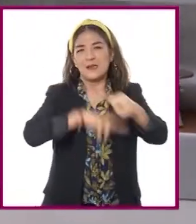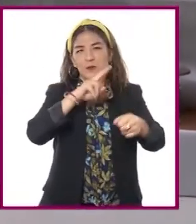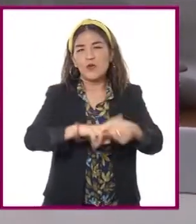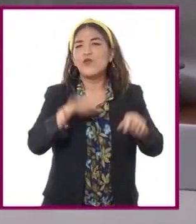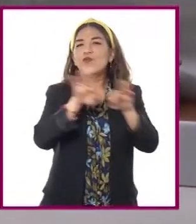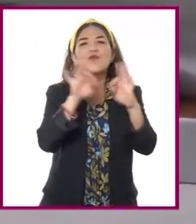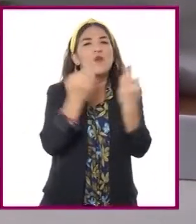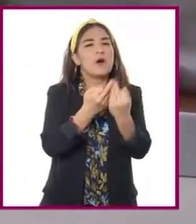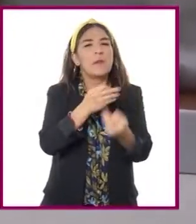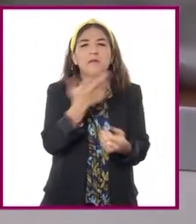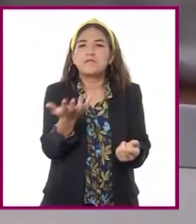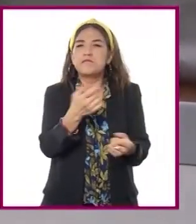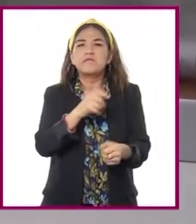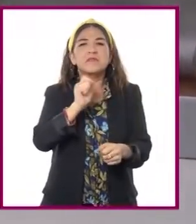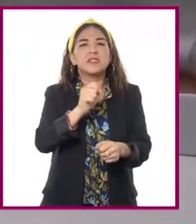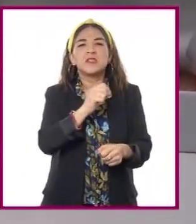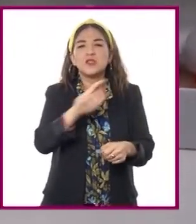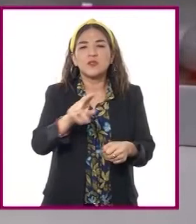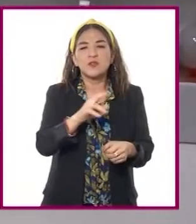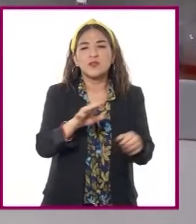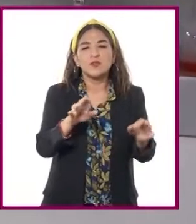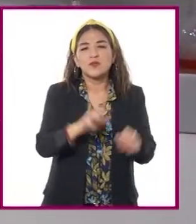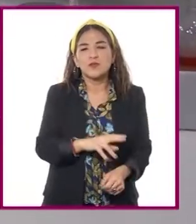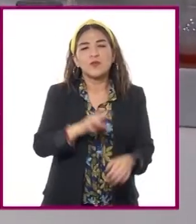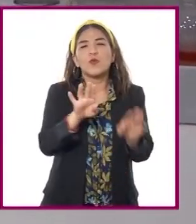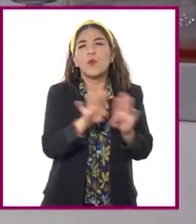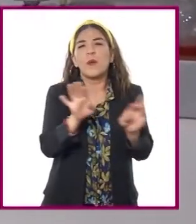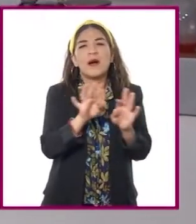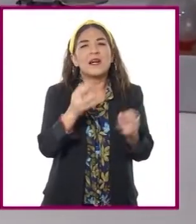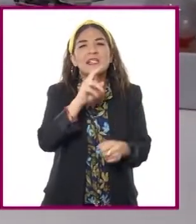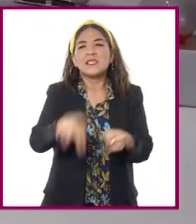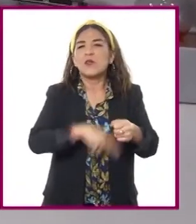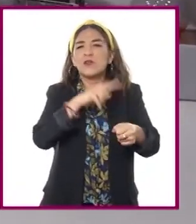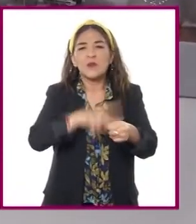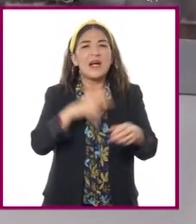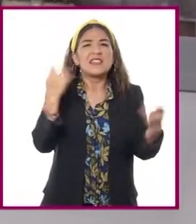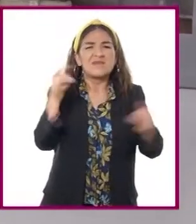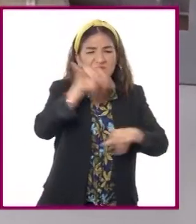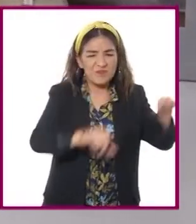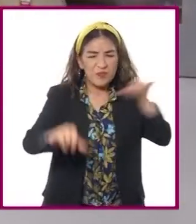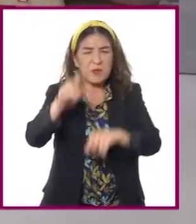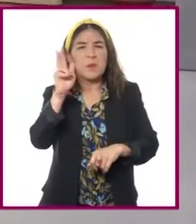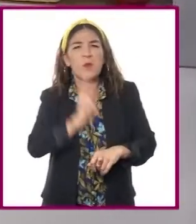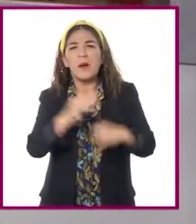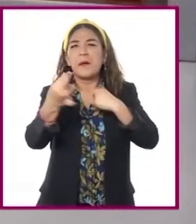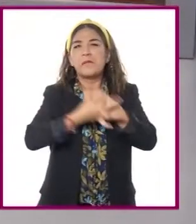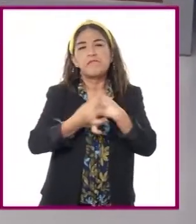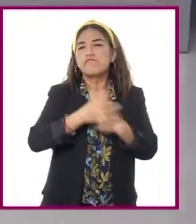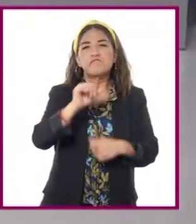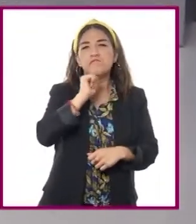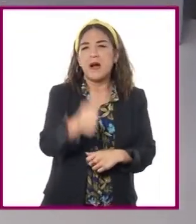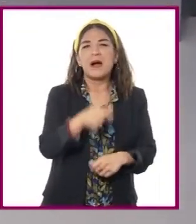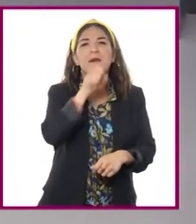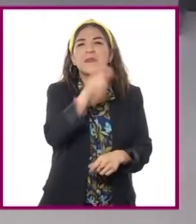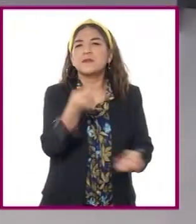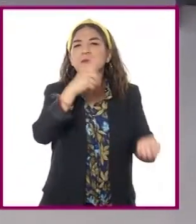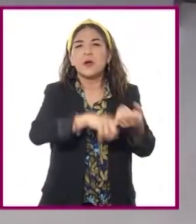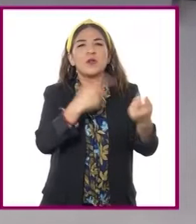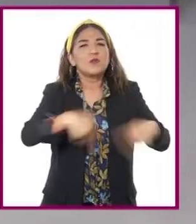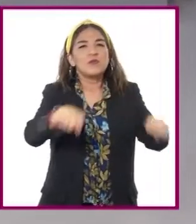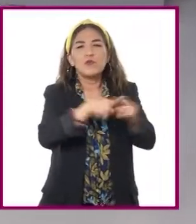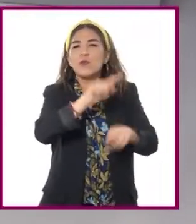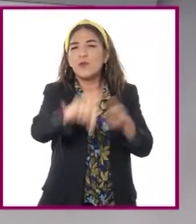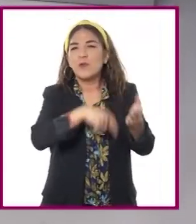su forma elemental, es decir, que no se requieren complejos procesos metalúrgicos para extraerlos de su mina o